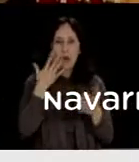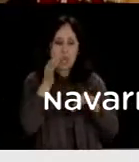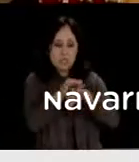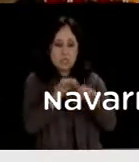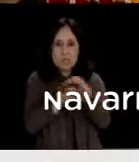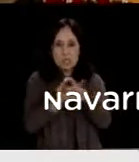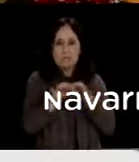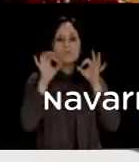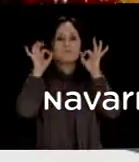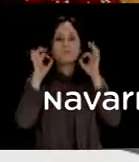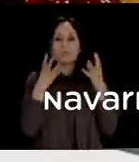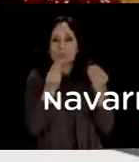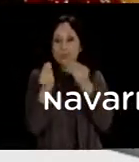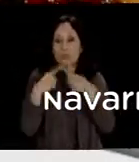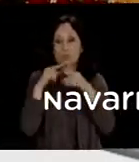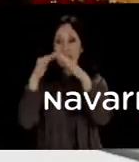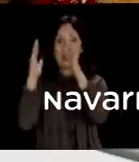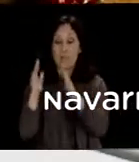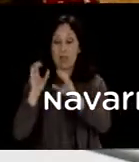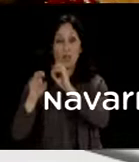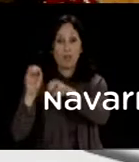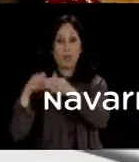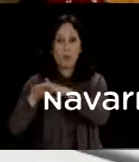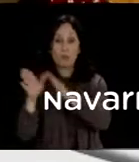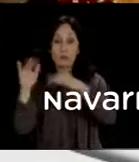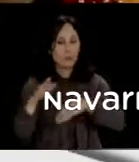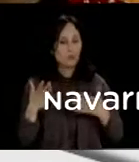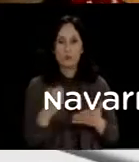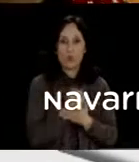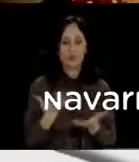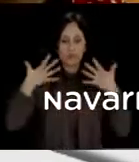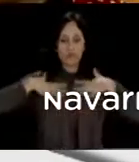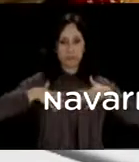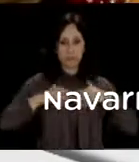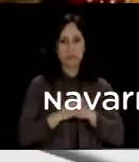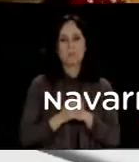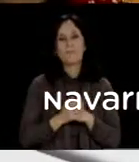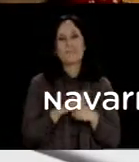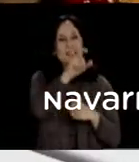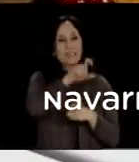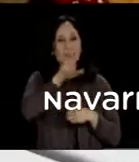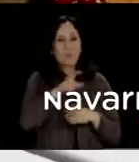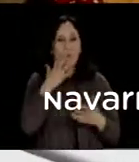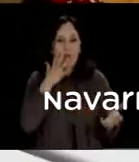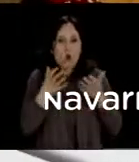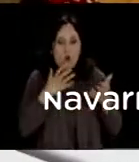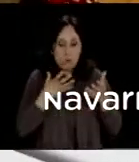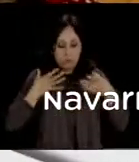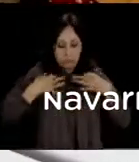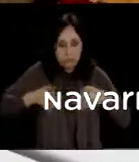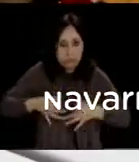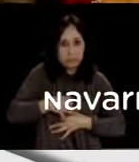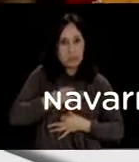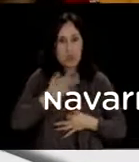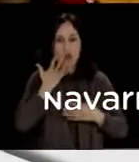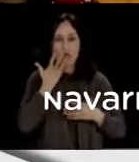gente que iba afuera, no tenía propiedades, tenía todo lo que tenía, lo llevaba encima. Normalmente, entonces, hablamos de gente que iba con mucho oro, era gente que vestía de forma